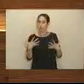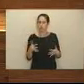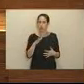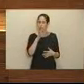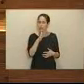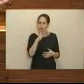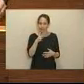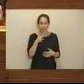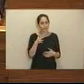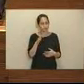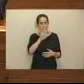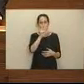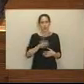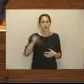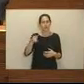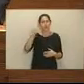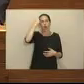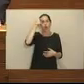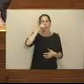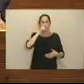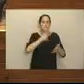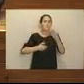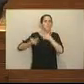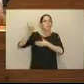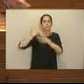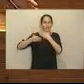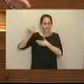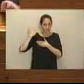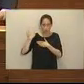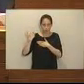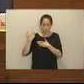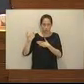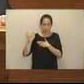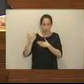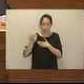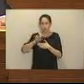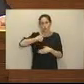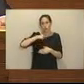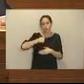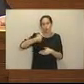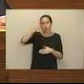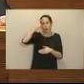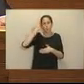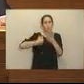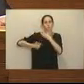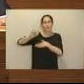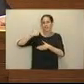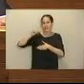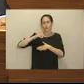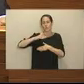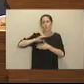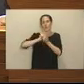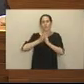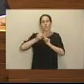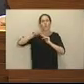creo que vive anclado en un pasado y no es ese en el que tendremos que vivir en el futuro. Y mire,